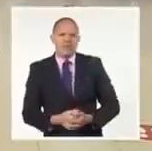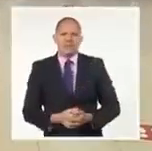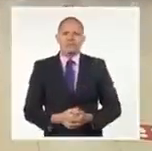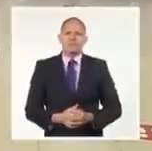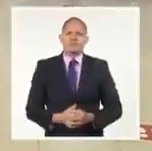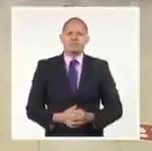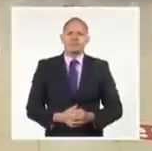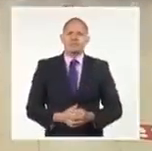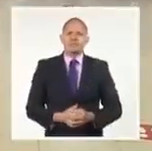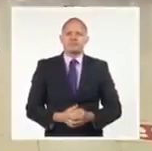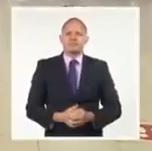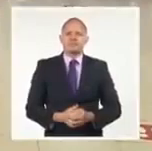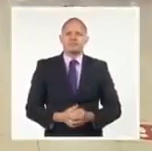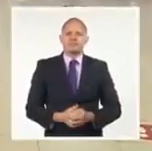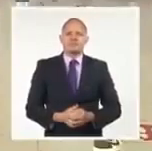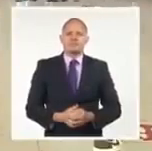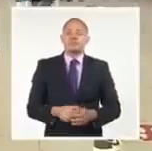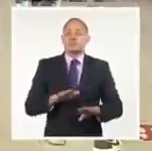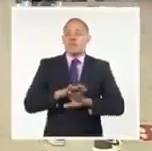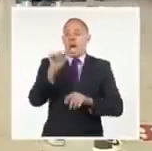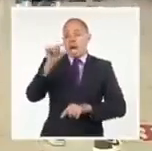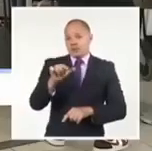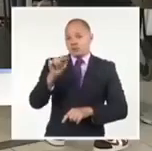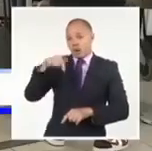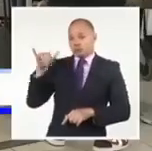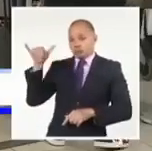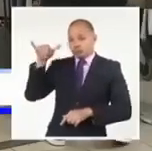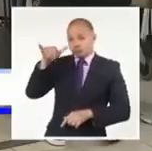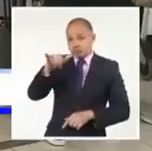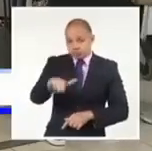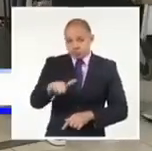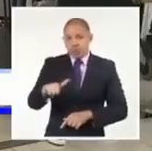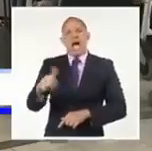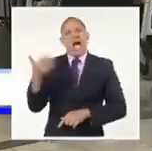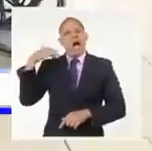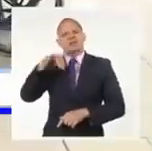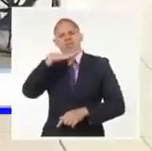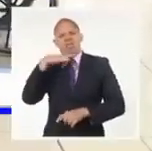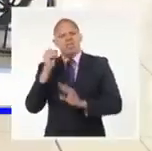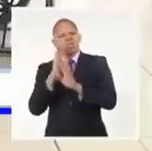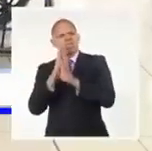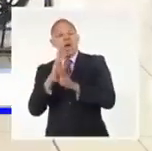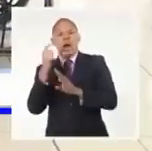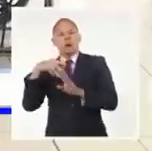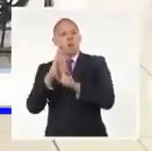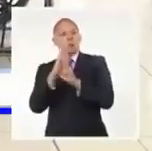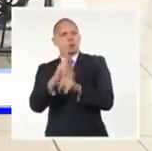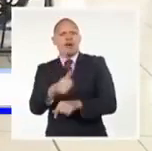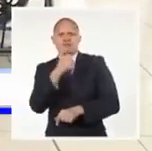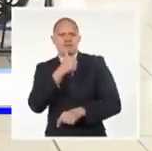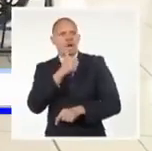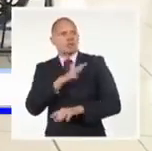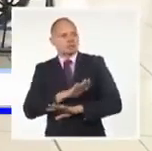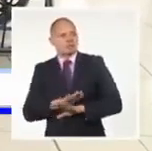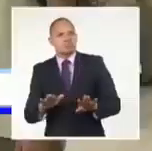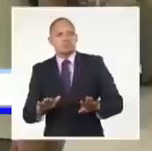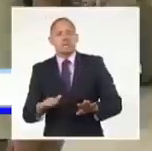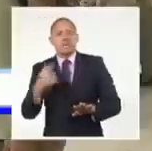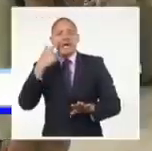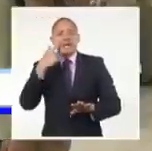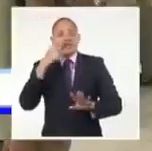Un tránsito más rápido por la frontera, menos conteo de mercancías y casi ningún decomiso es el saldo visible de los primeros días de vigencia de las